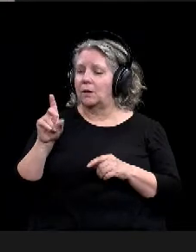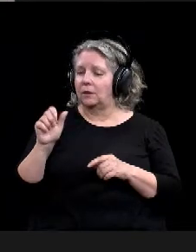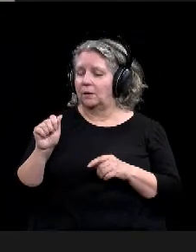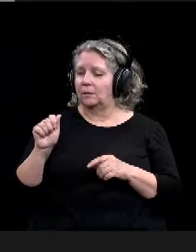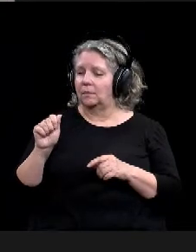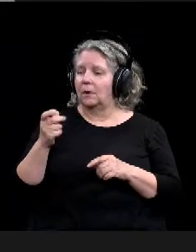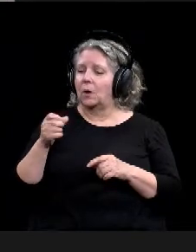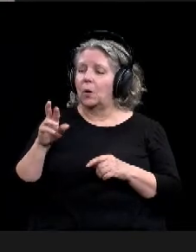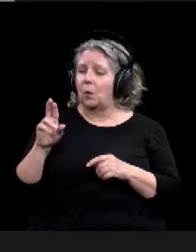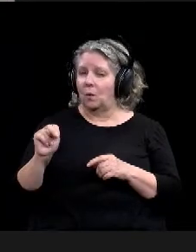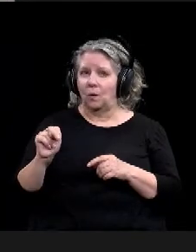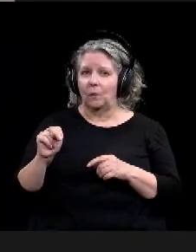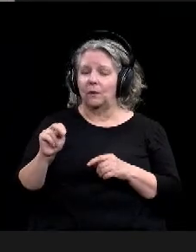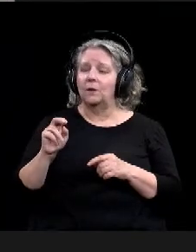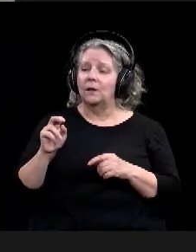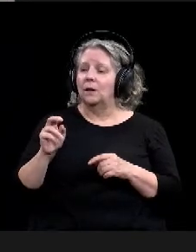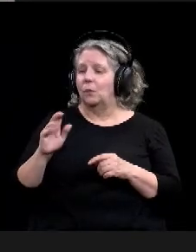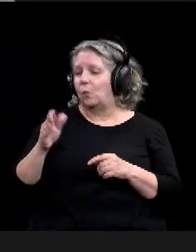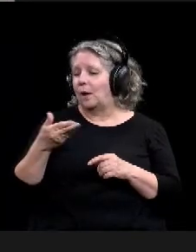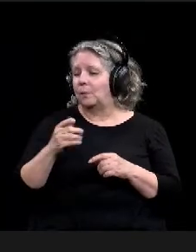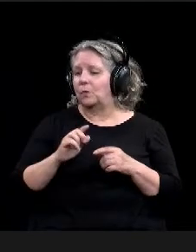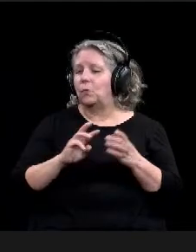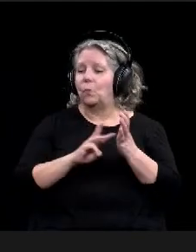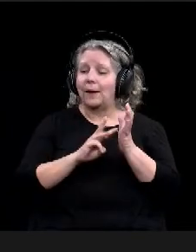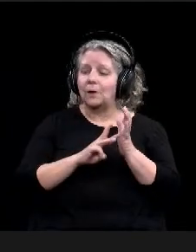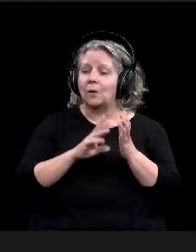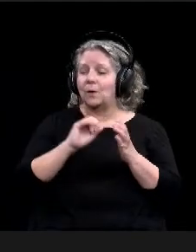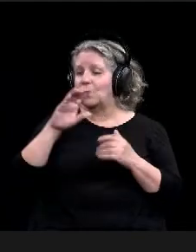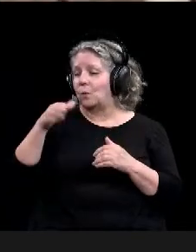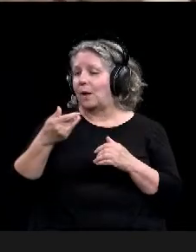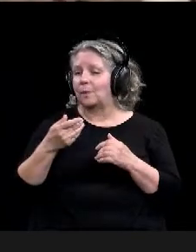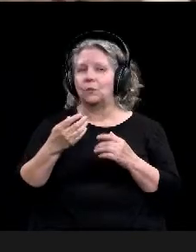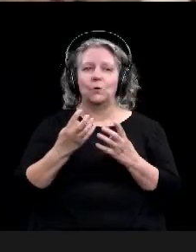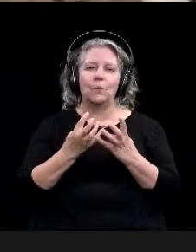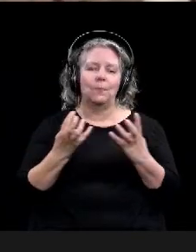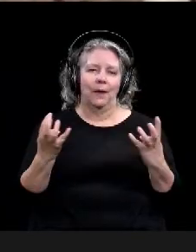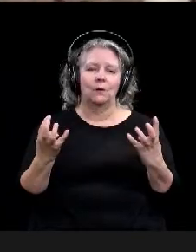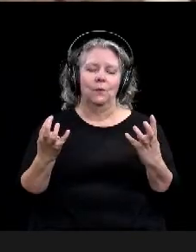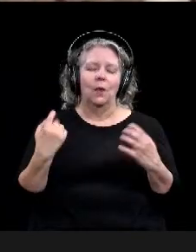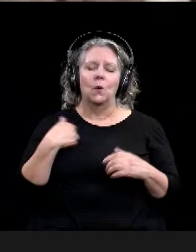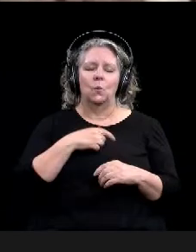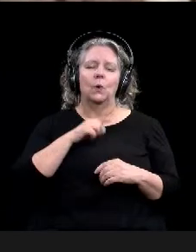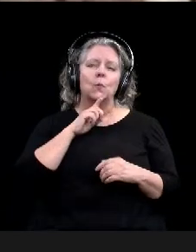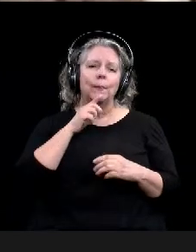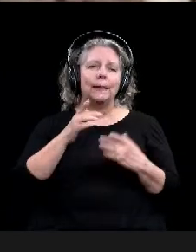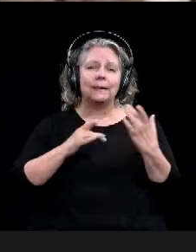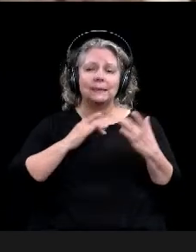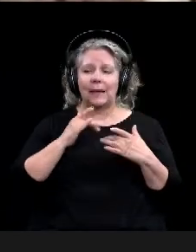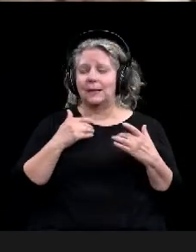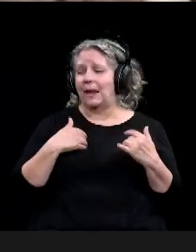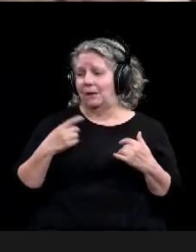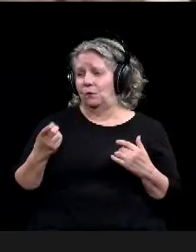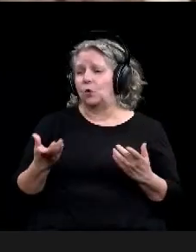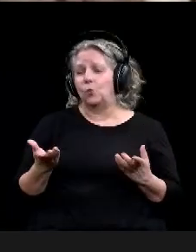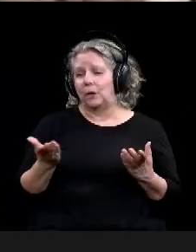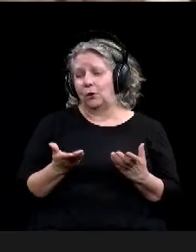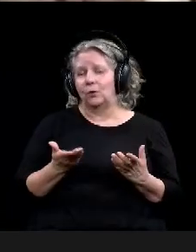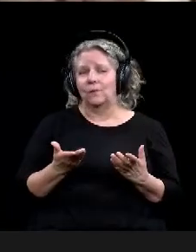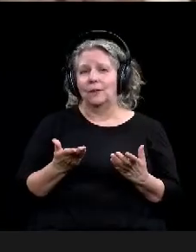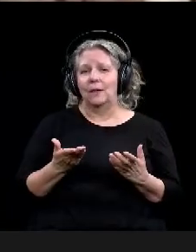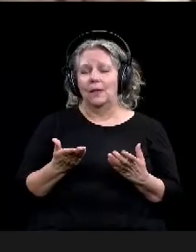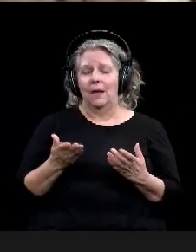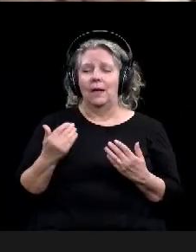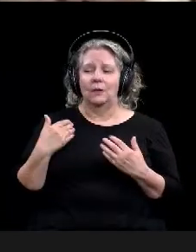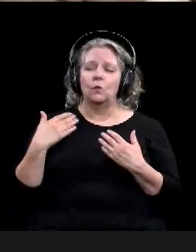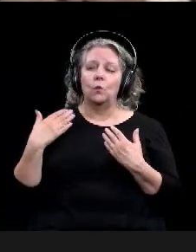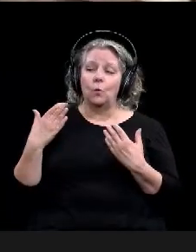pueblo y este panel estamos muy felices que están ustedes con ustedes y agradecidos con ustedes y